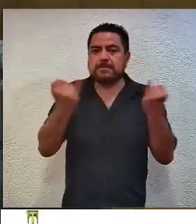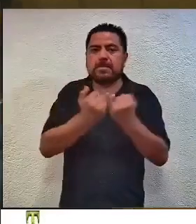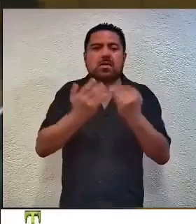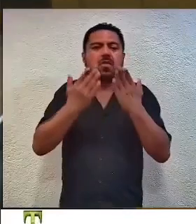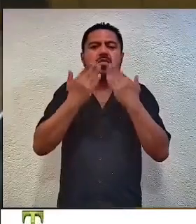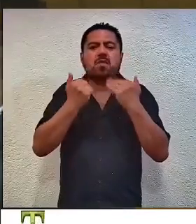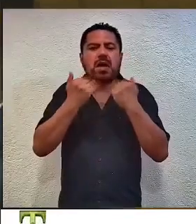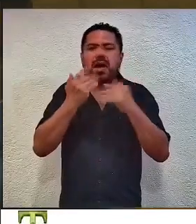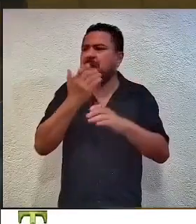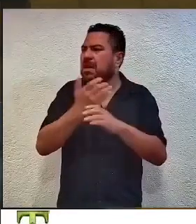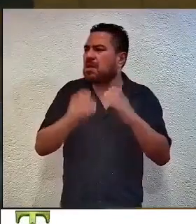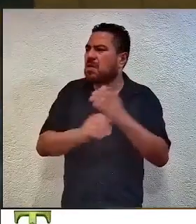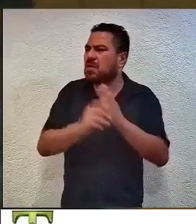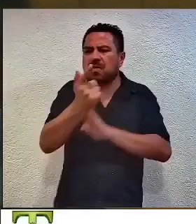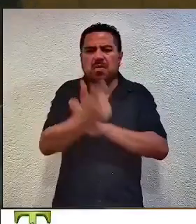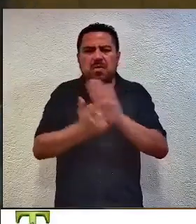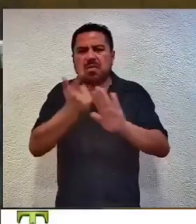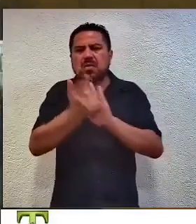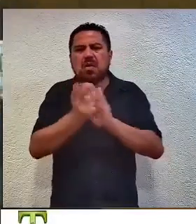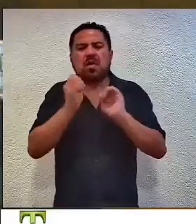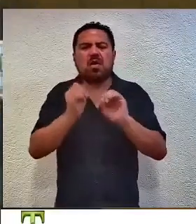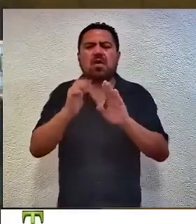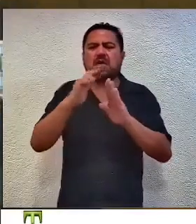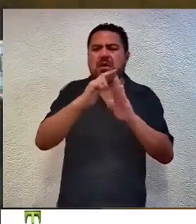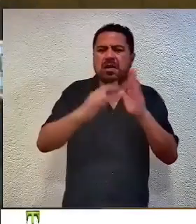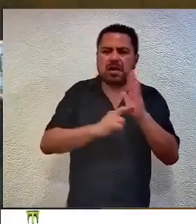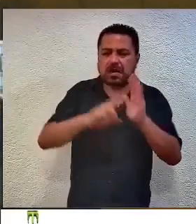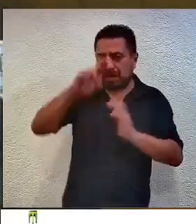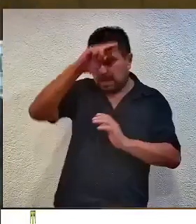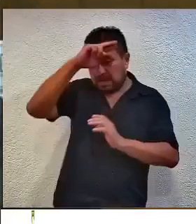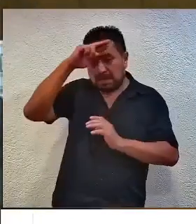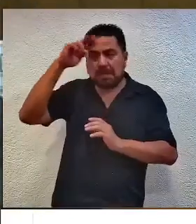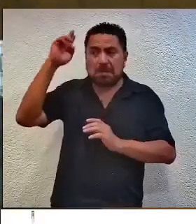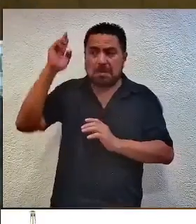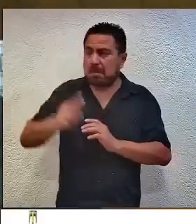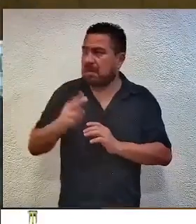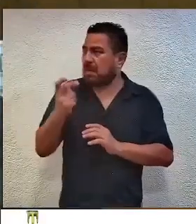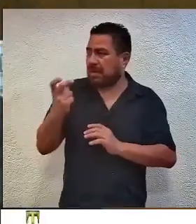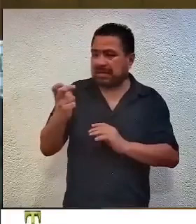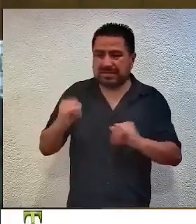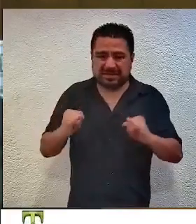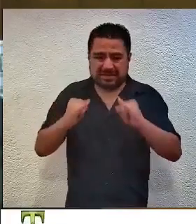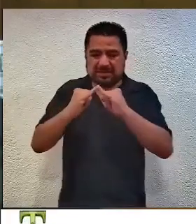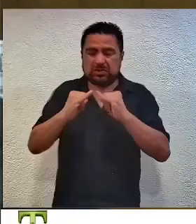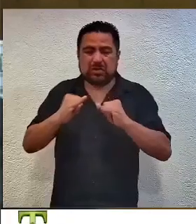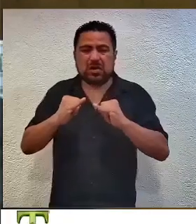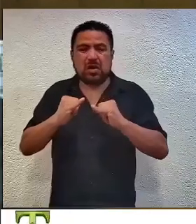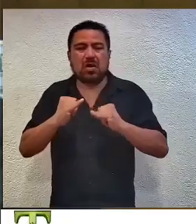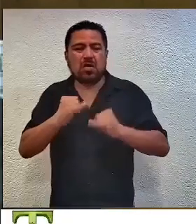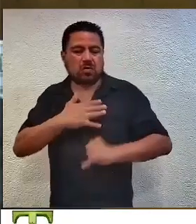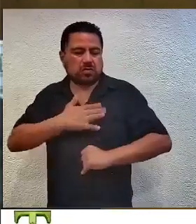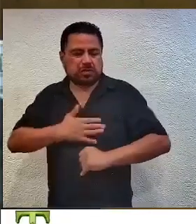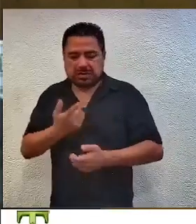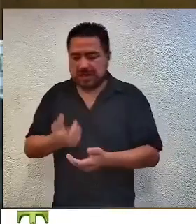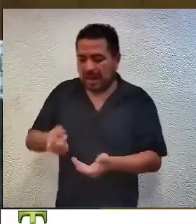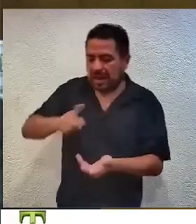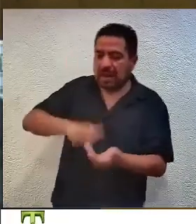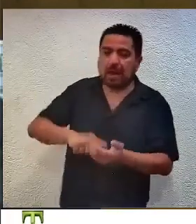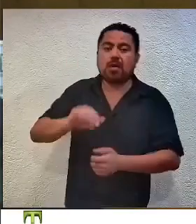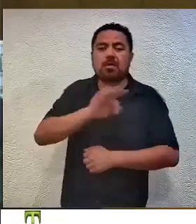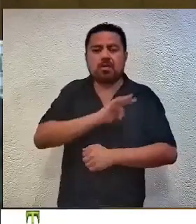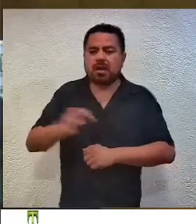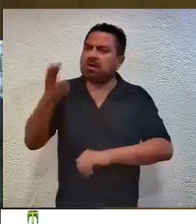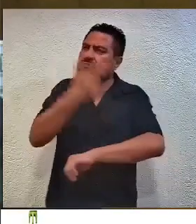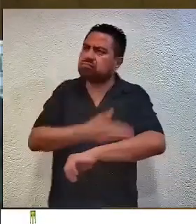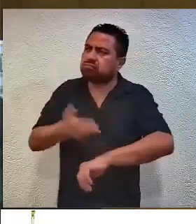existe disposición legal o reglamentaria que prohíba que estos órganos de justicia interna también puedan